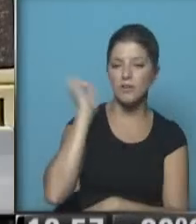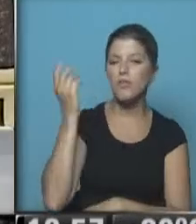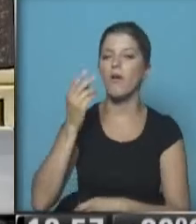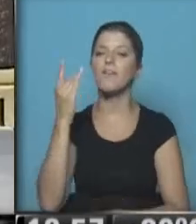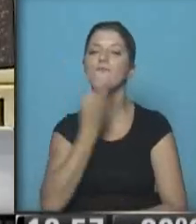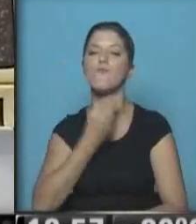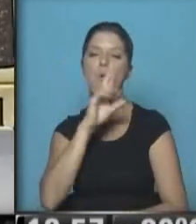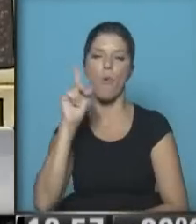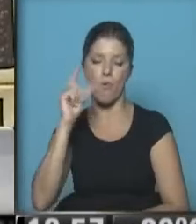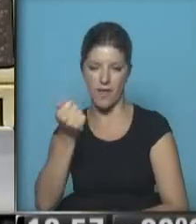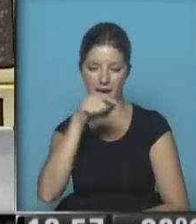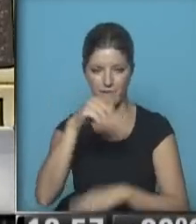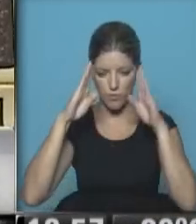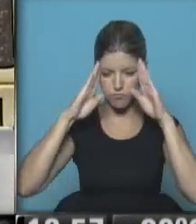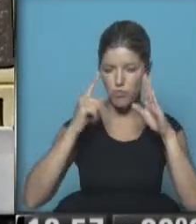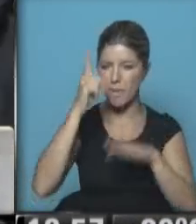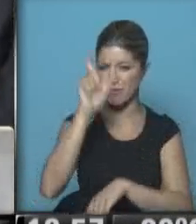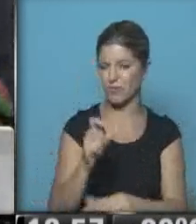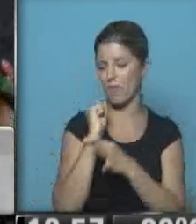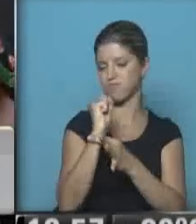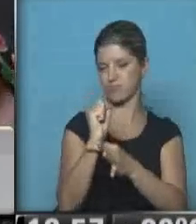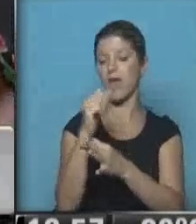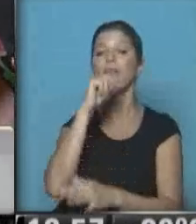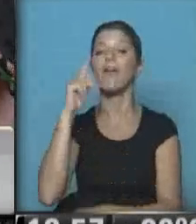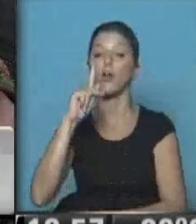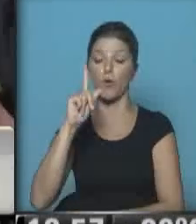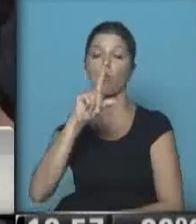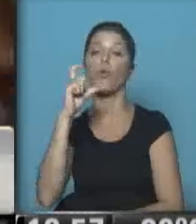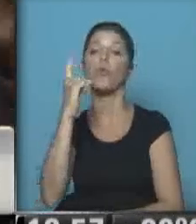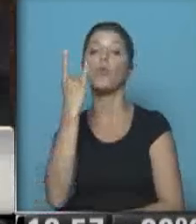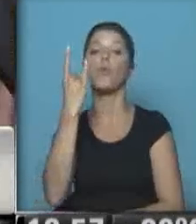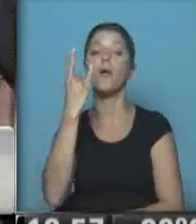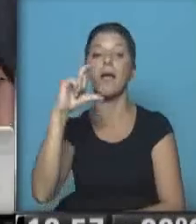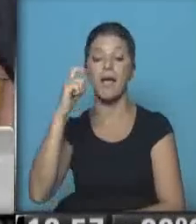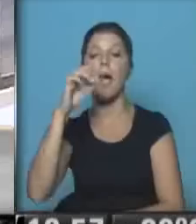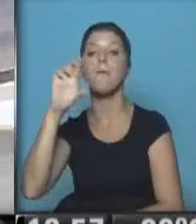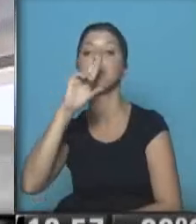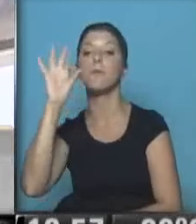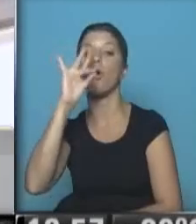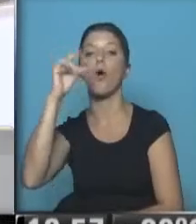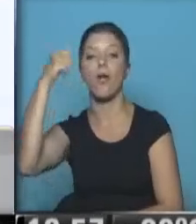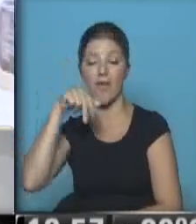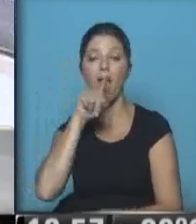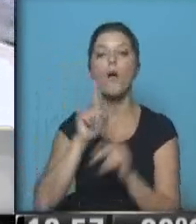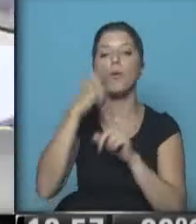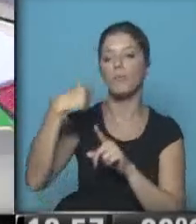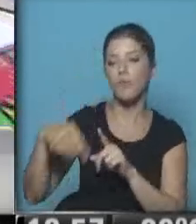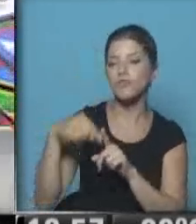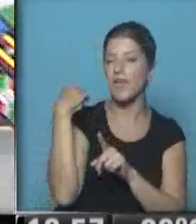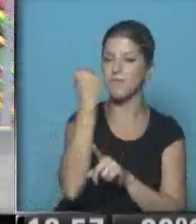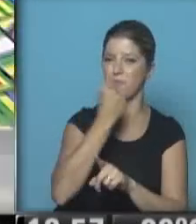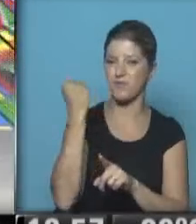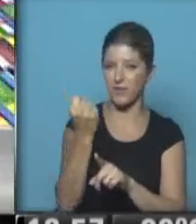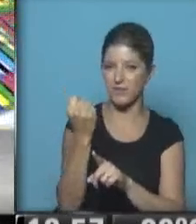a la intimidad de un ícono del rock, como fue, como es, Luca Prodan, a través de una selección de objetos valiosísimos